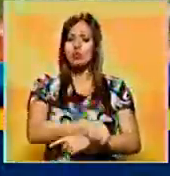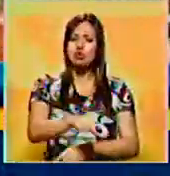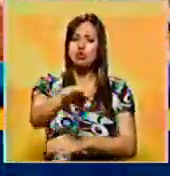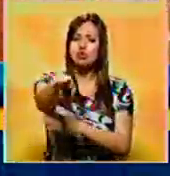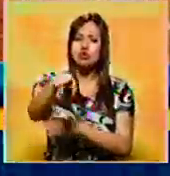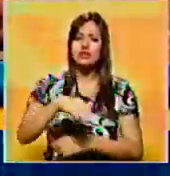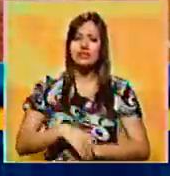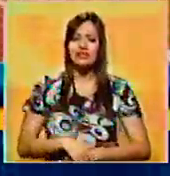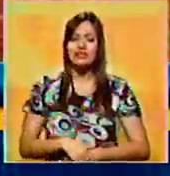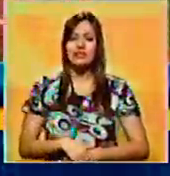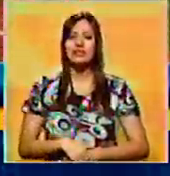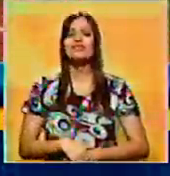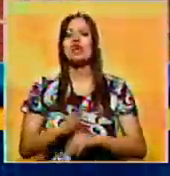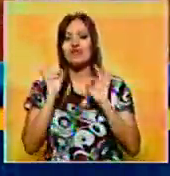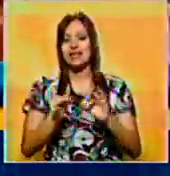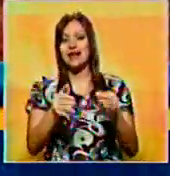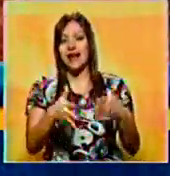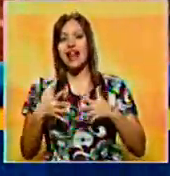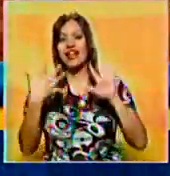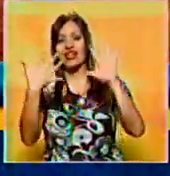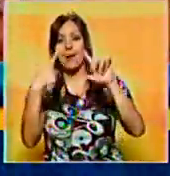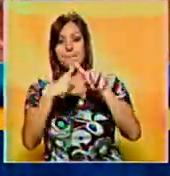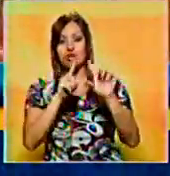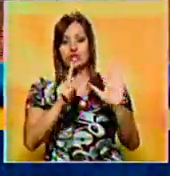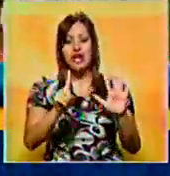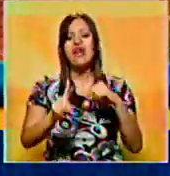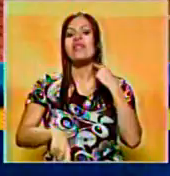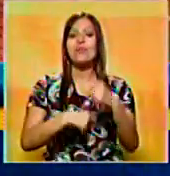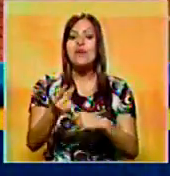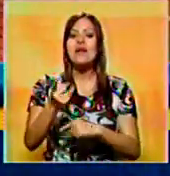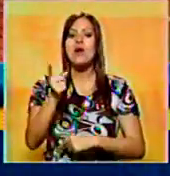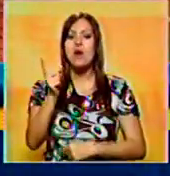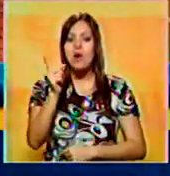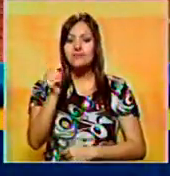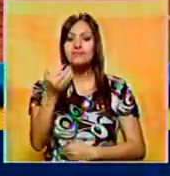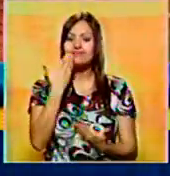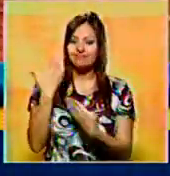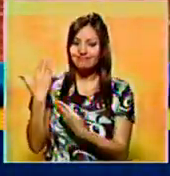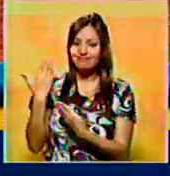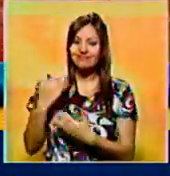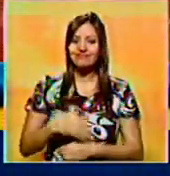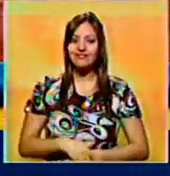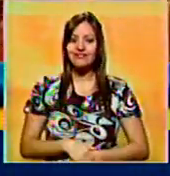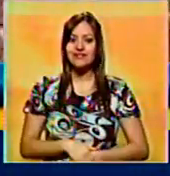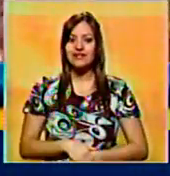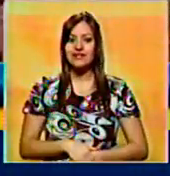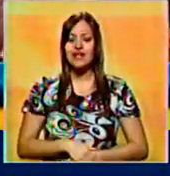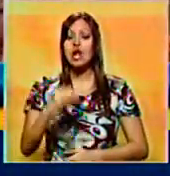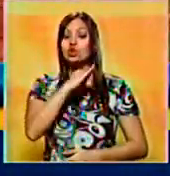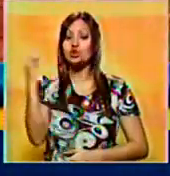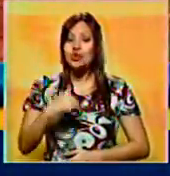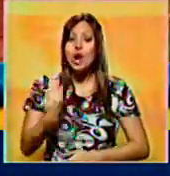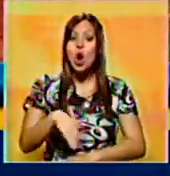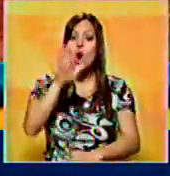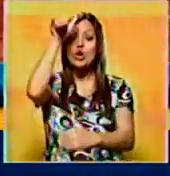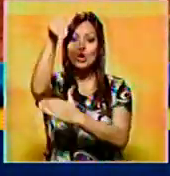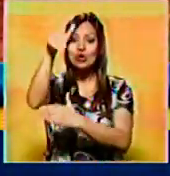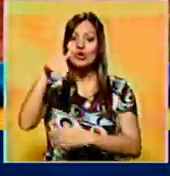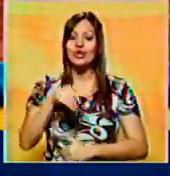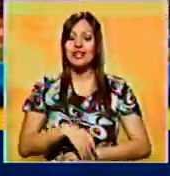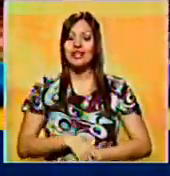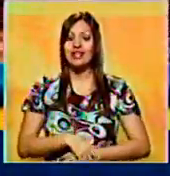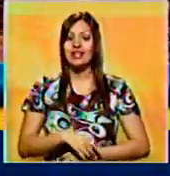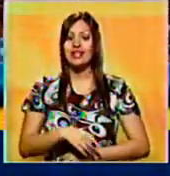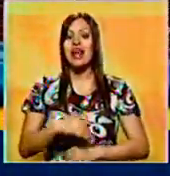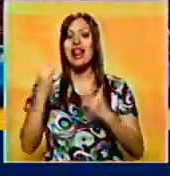bases que ponía a los melenudos a ganar 10-6. Más tarde, Blanco anotó por wild pitch de Edwin Quirarte. Zulia respondió con jonrón de Osvaldo Arcia, pero